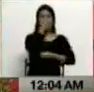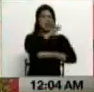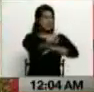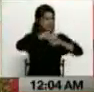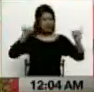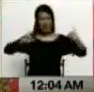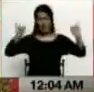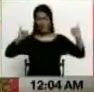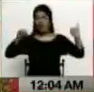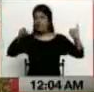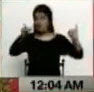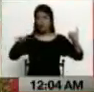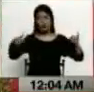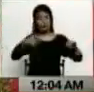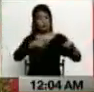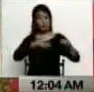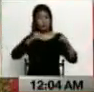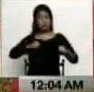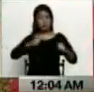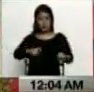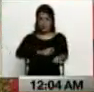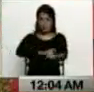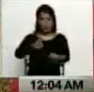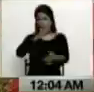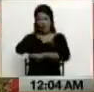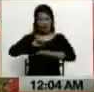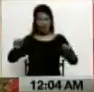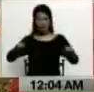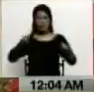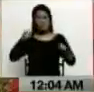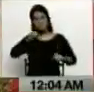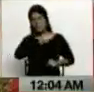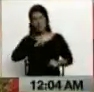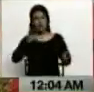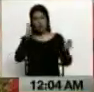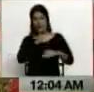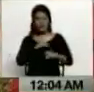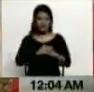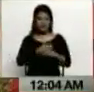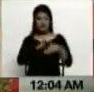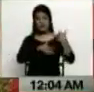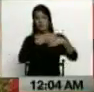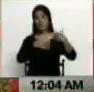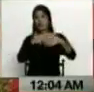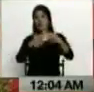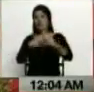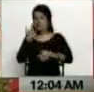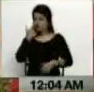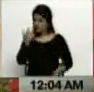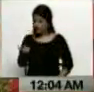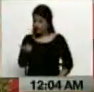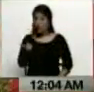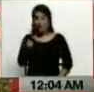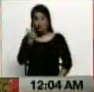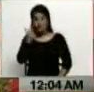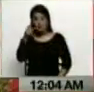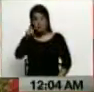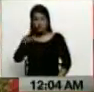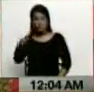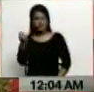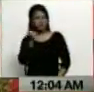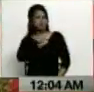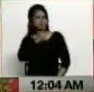capitalismo salvaje que nos engu guerreros imbatibles que no conocían el miedo hasta que vi algunos golpearse el pecho como quincon